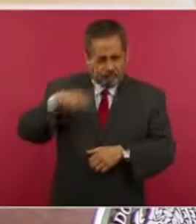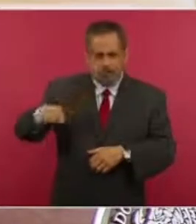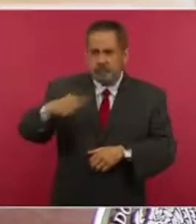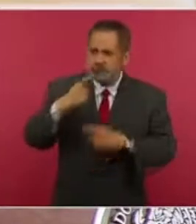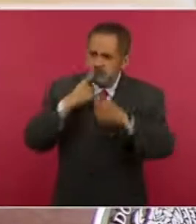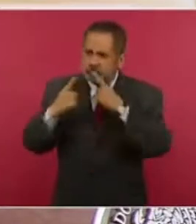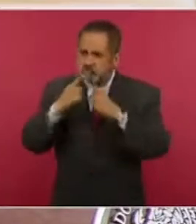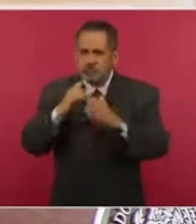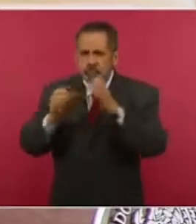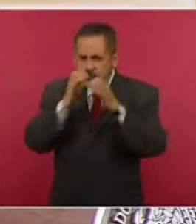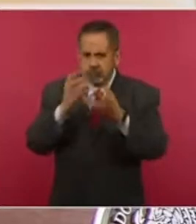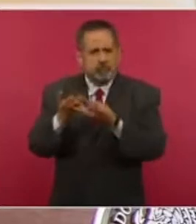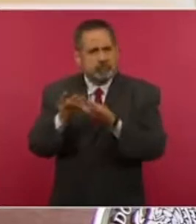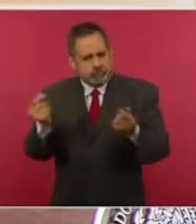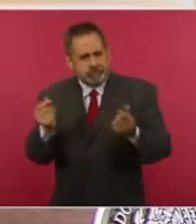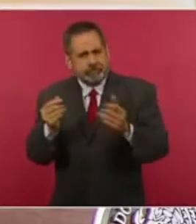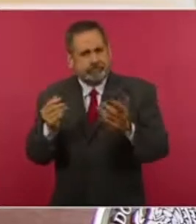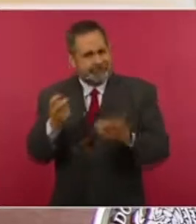diálogo,